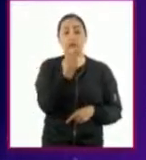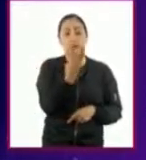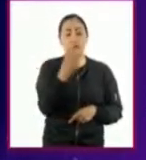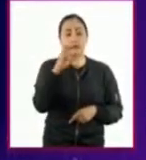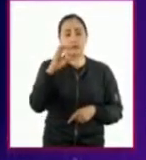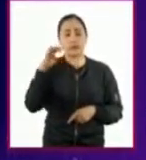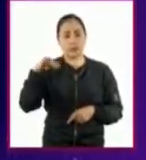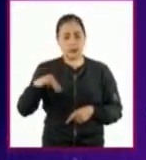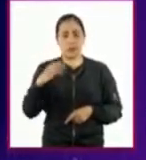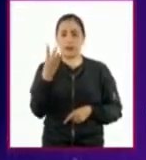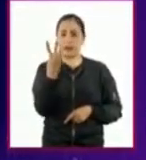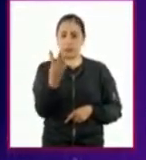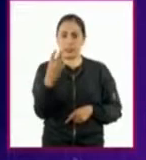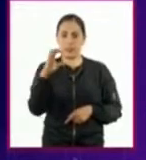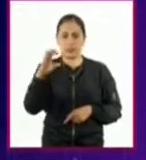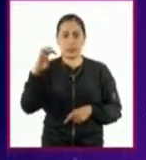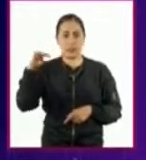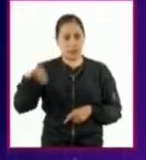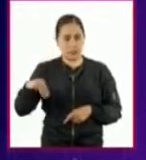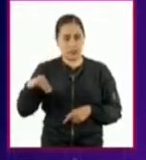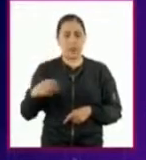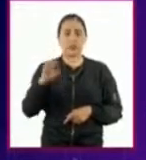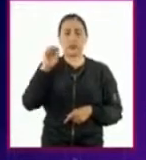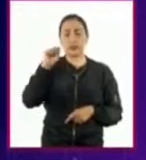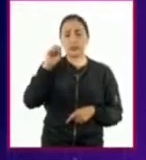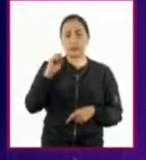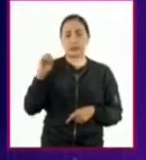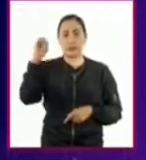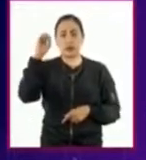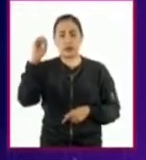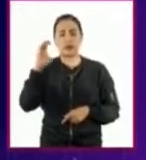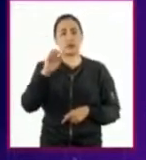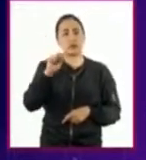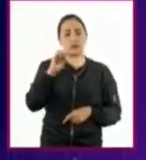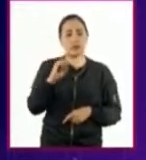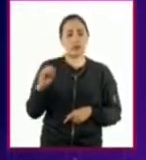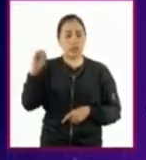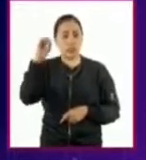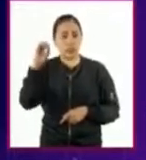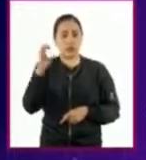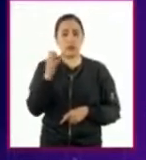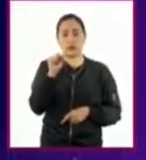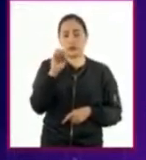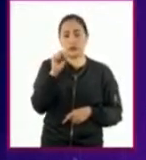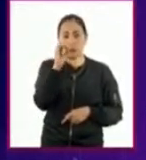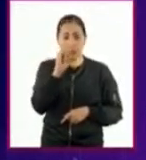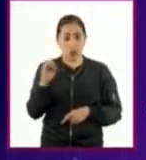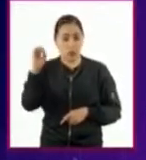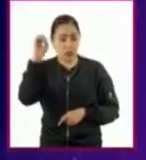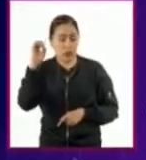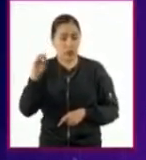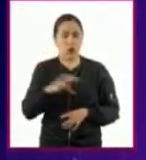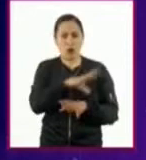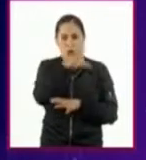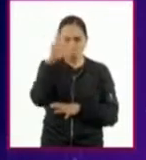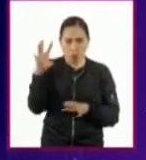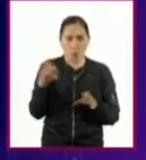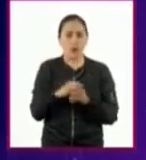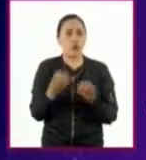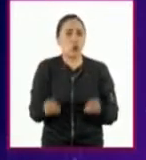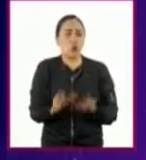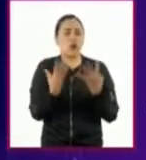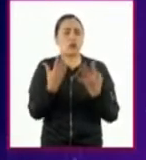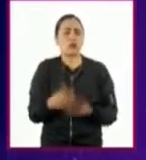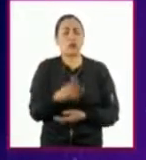centímetros, 3 centímetros, 60 grados, 60 grados y 60 grados, obteniendo un total de 8